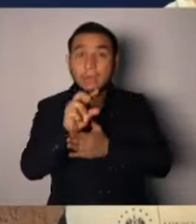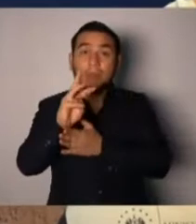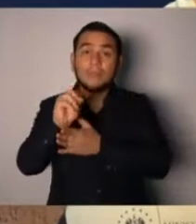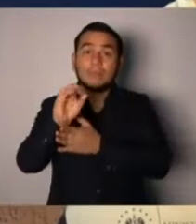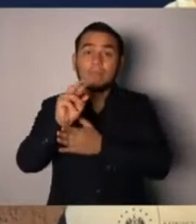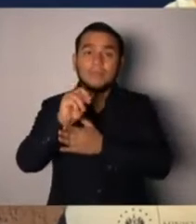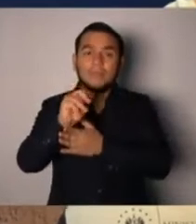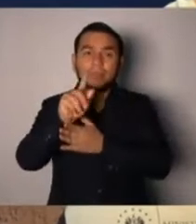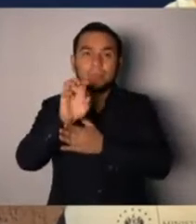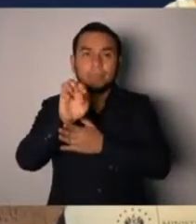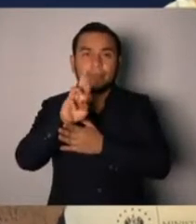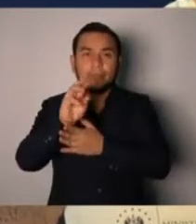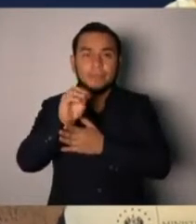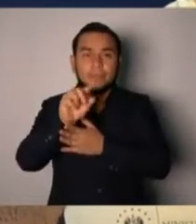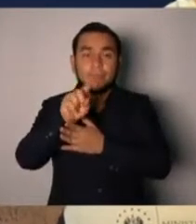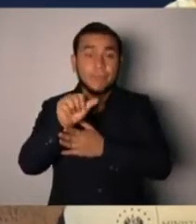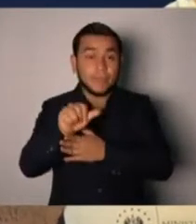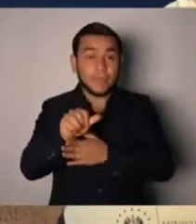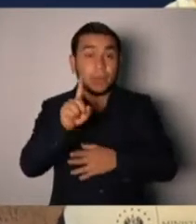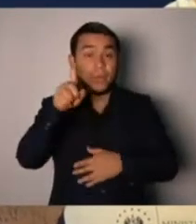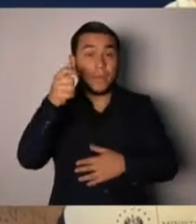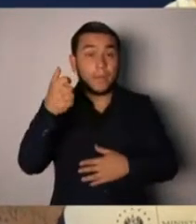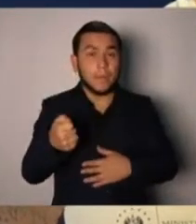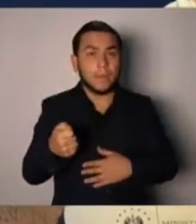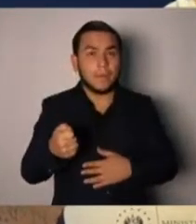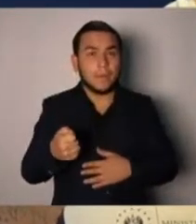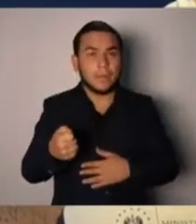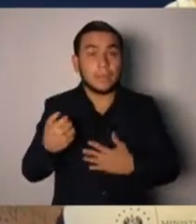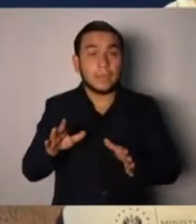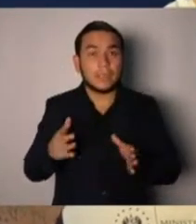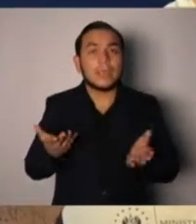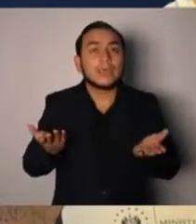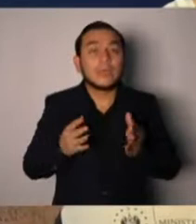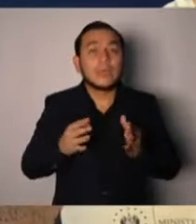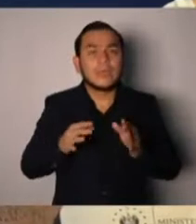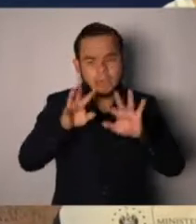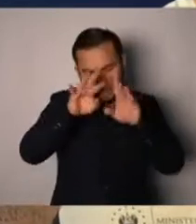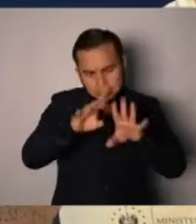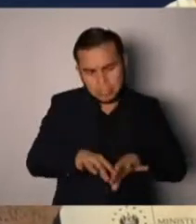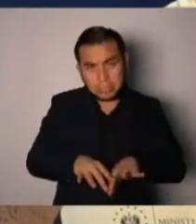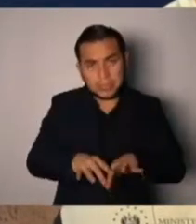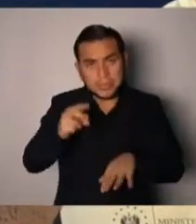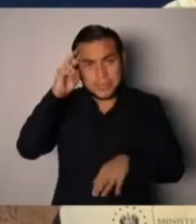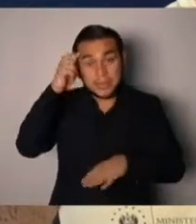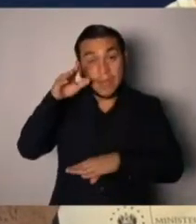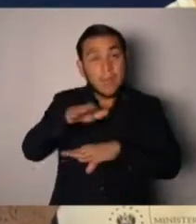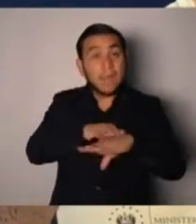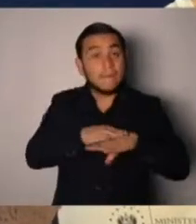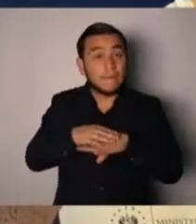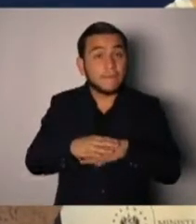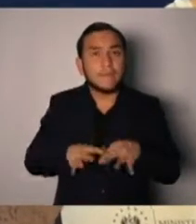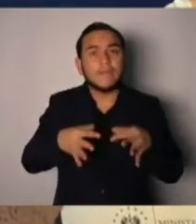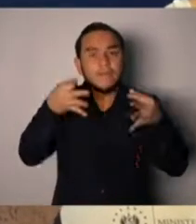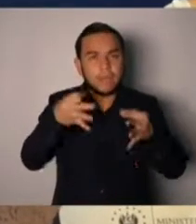lo puse en twitter el lunes estaba preparando la nota por escrito porque digamos que el twitter es como un anuncio pero hay que hacerlo formal